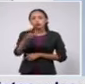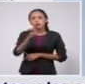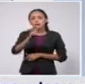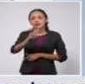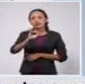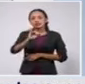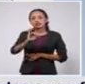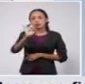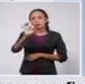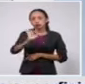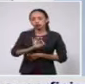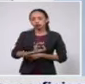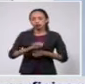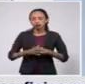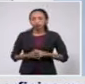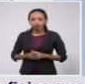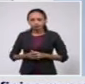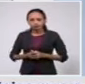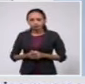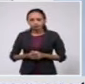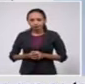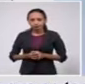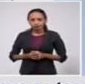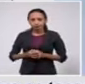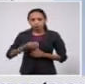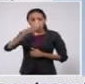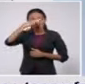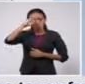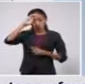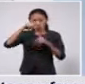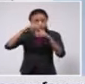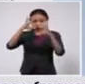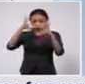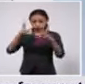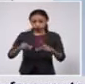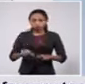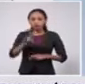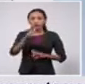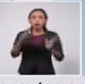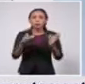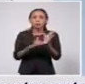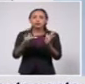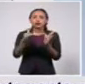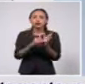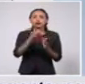4,26%. El país acumula ya